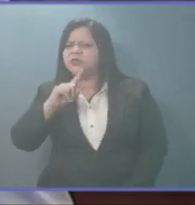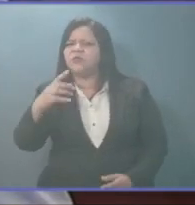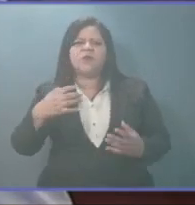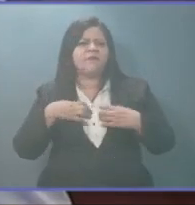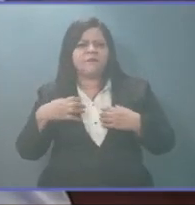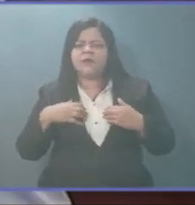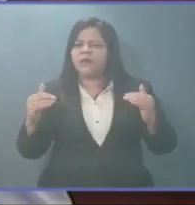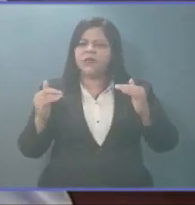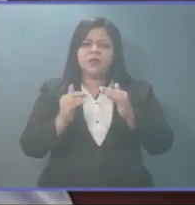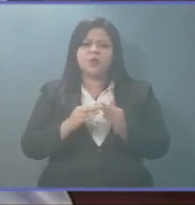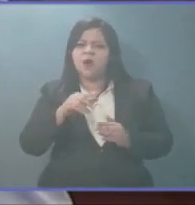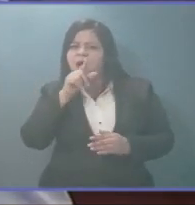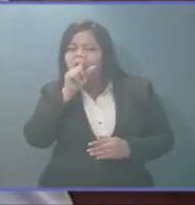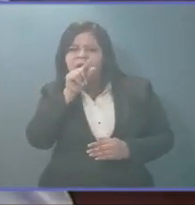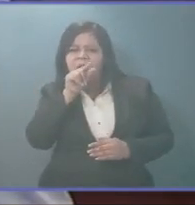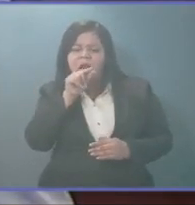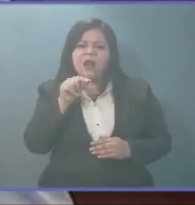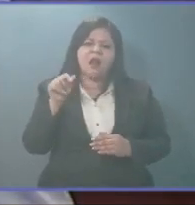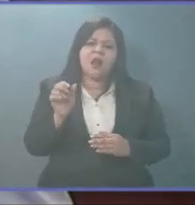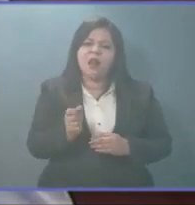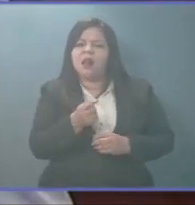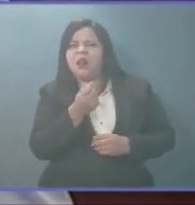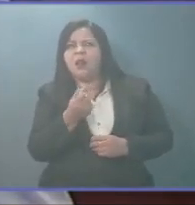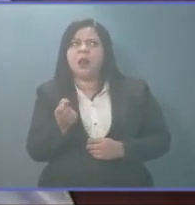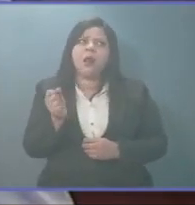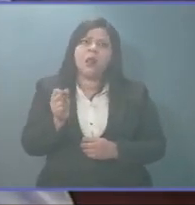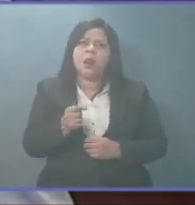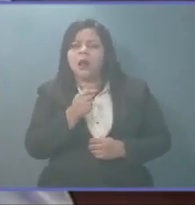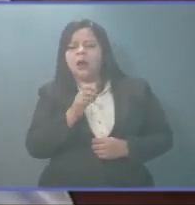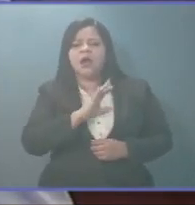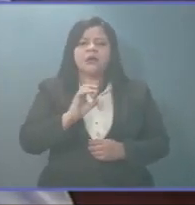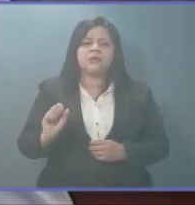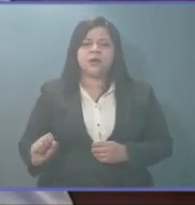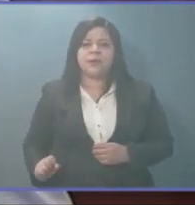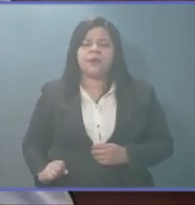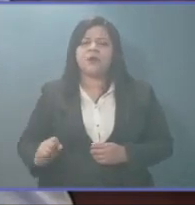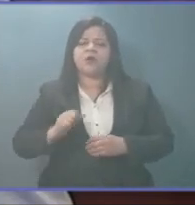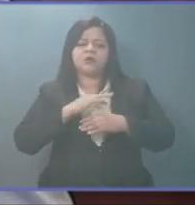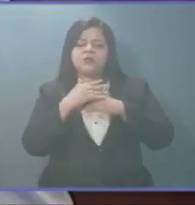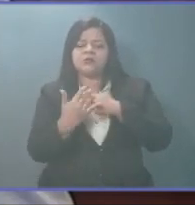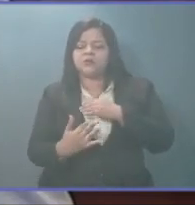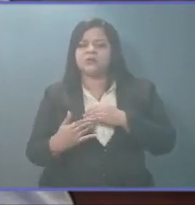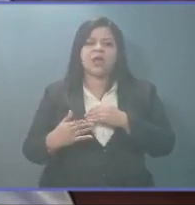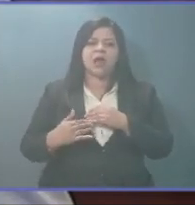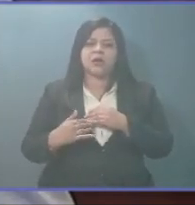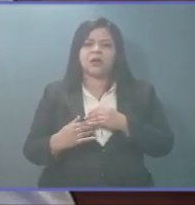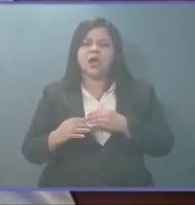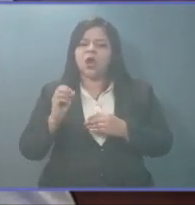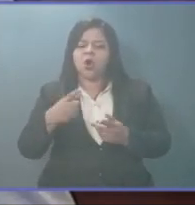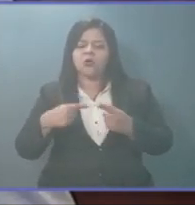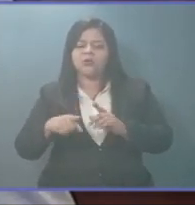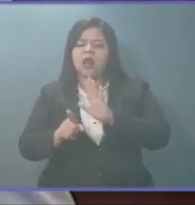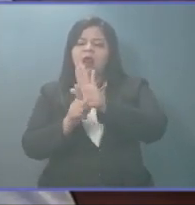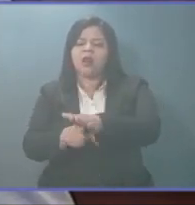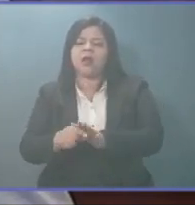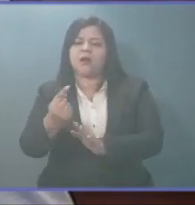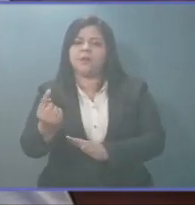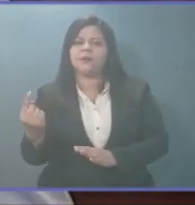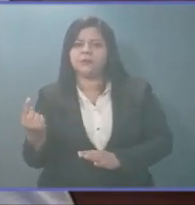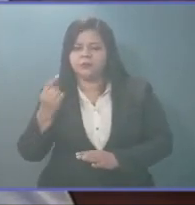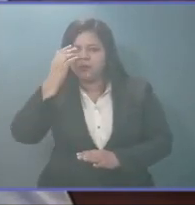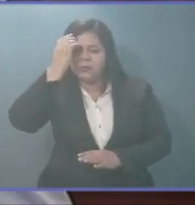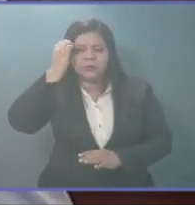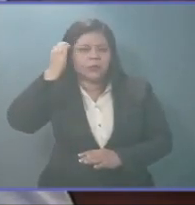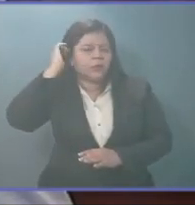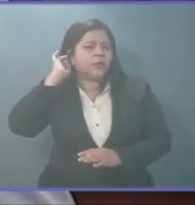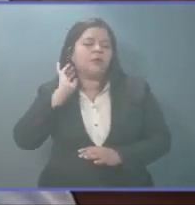las cigarras y ya dejen de cantar que El Salvador se escribe con sangre, o a seguir obligando a nuestra gente